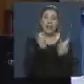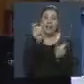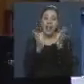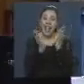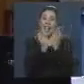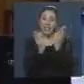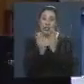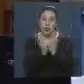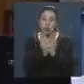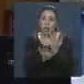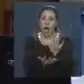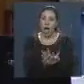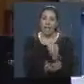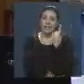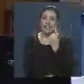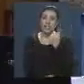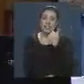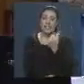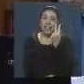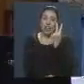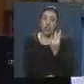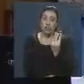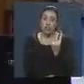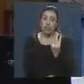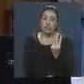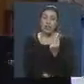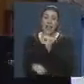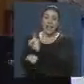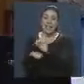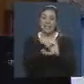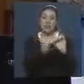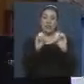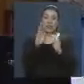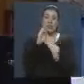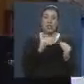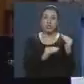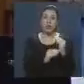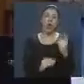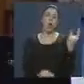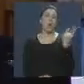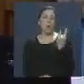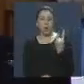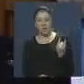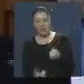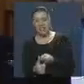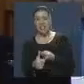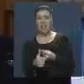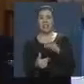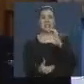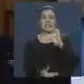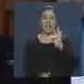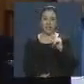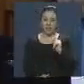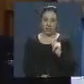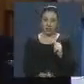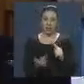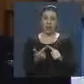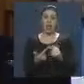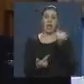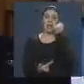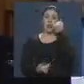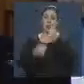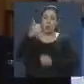estudiantes. Existen 162 instituciones de educación superior, entre universidades, centros de formación técnica e